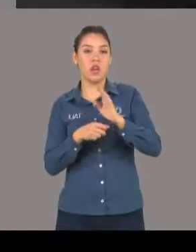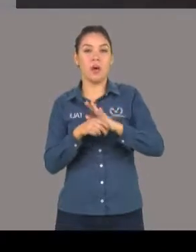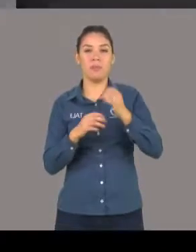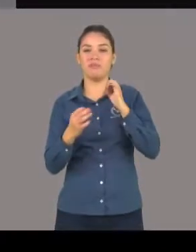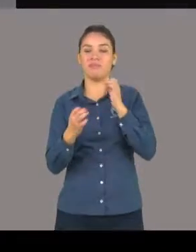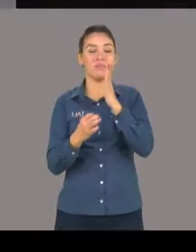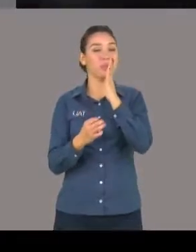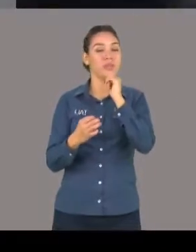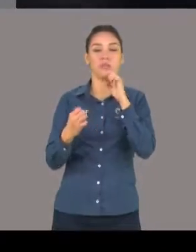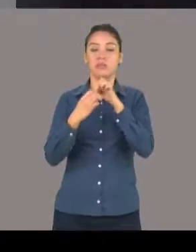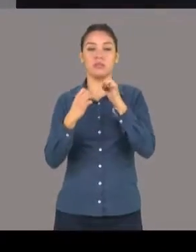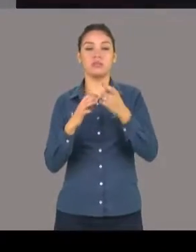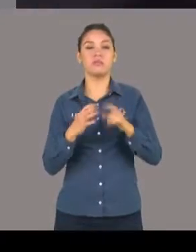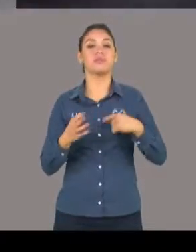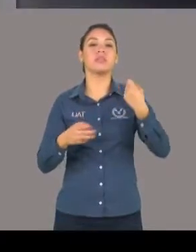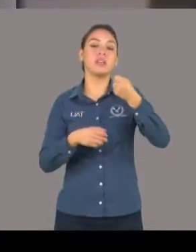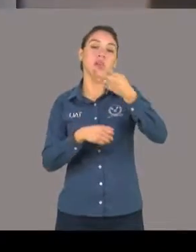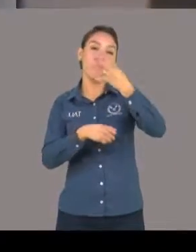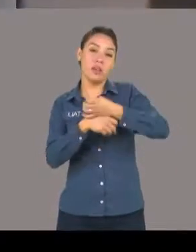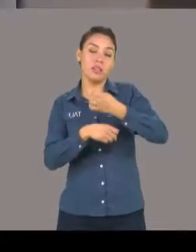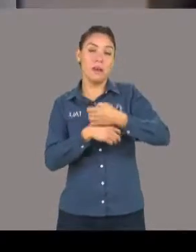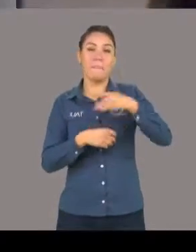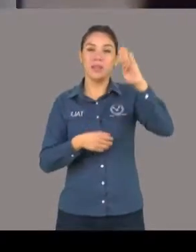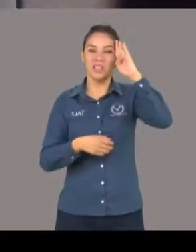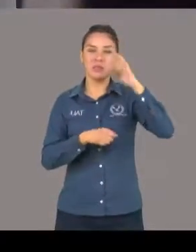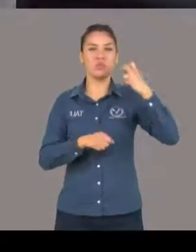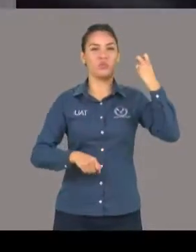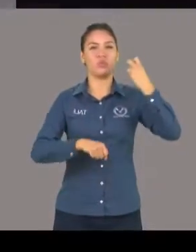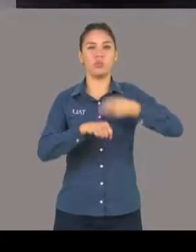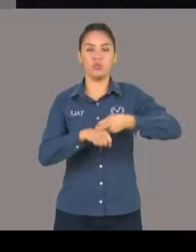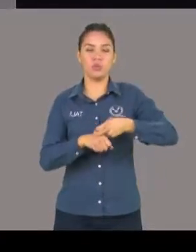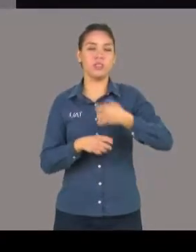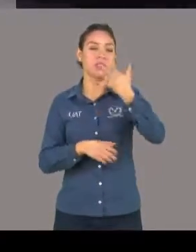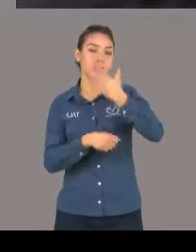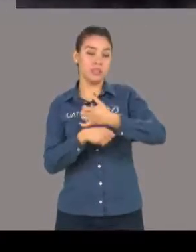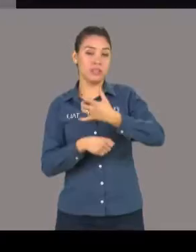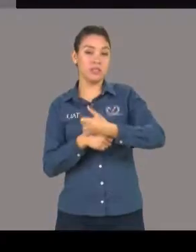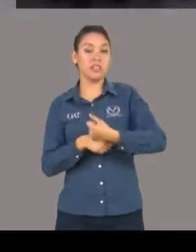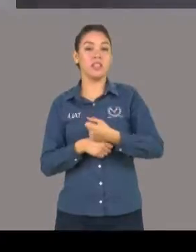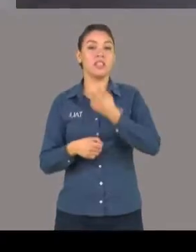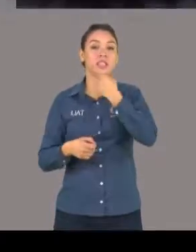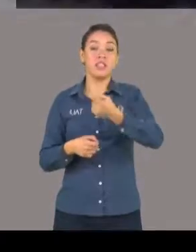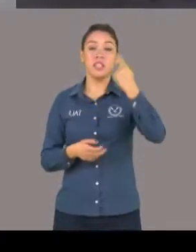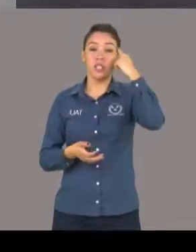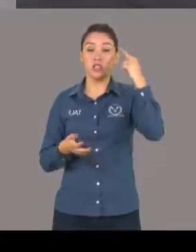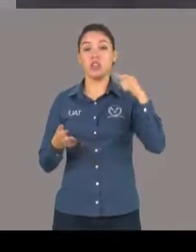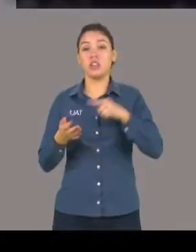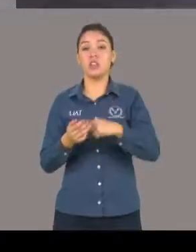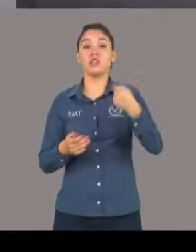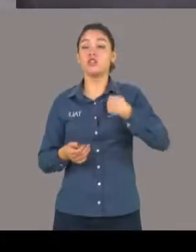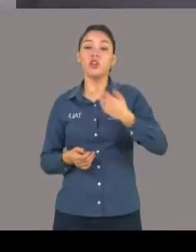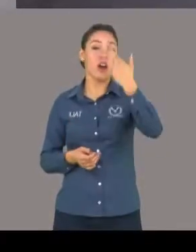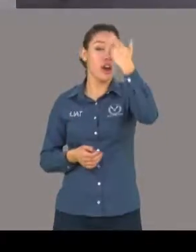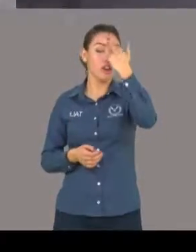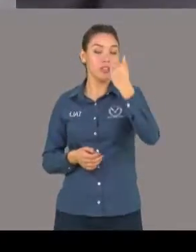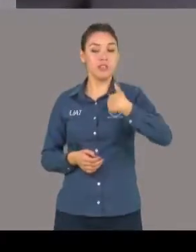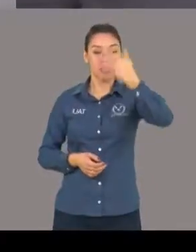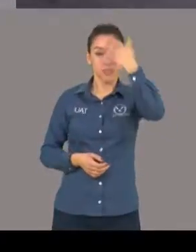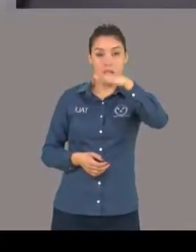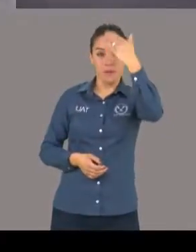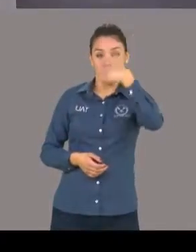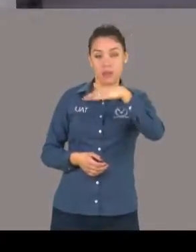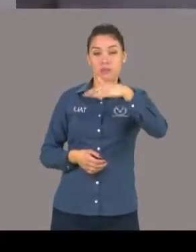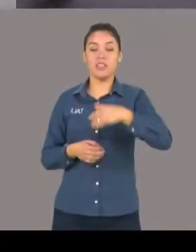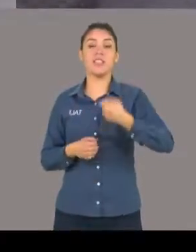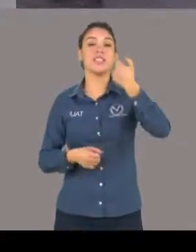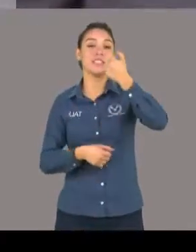Empatía pobre. 4. Pensamiento rígido. 5. La creencia de que siempre tienen